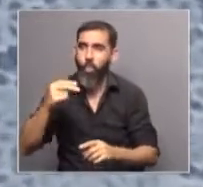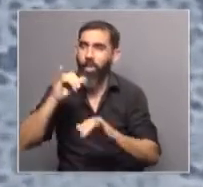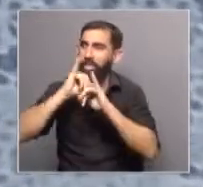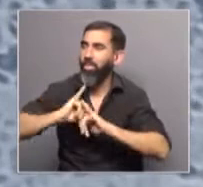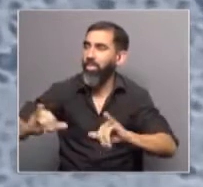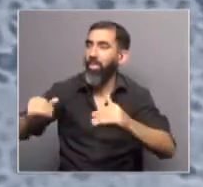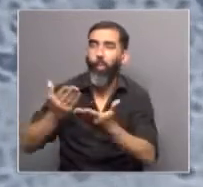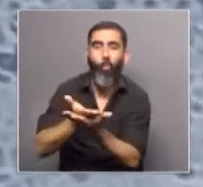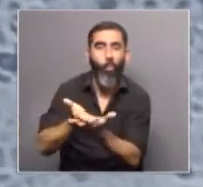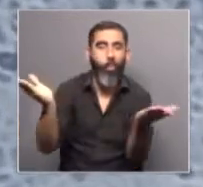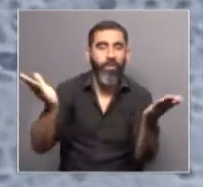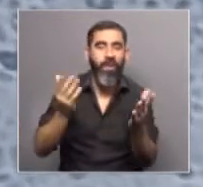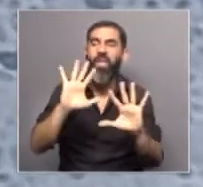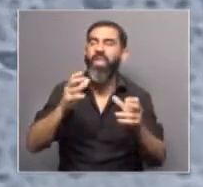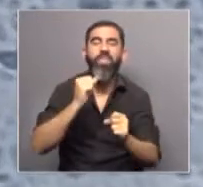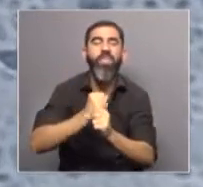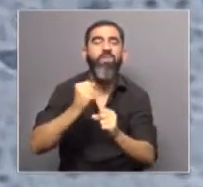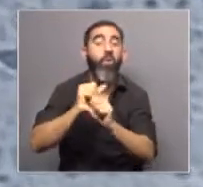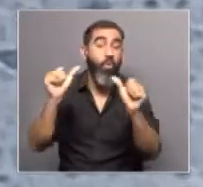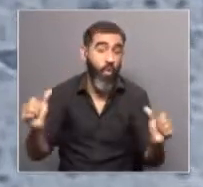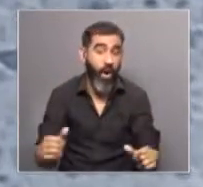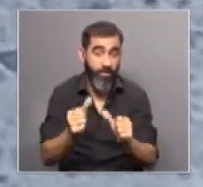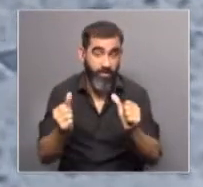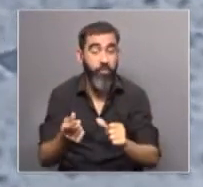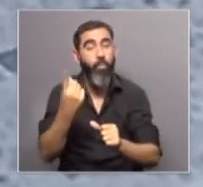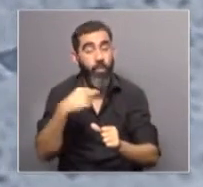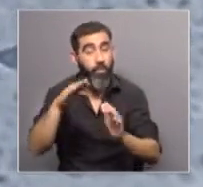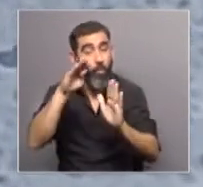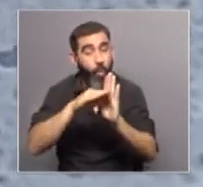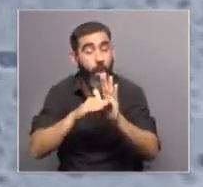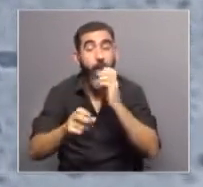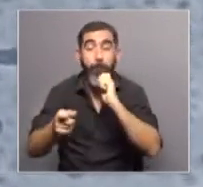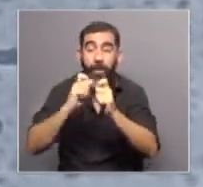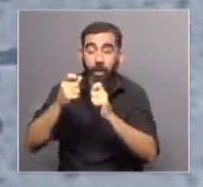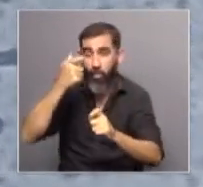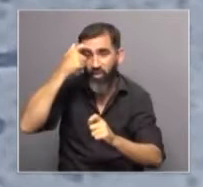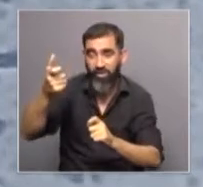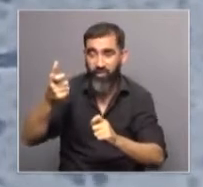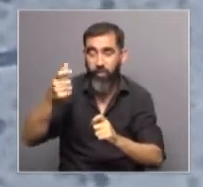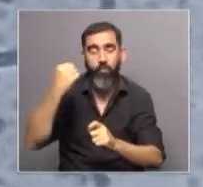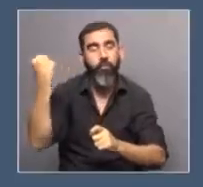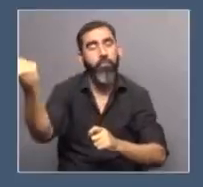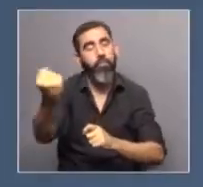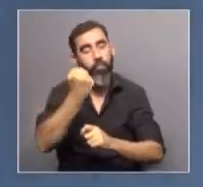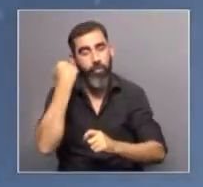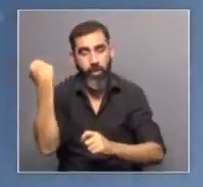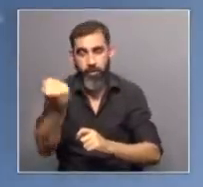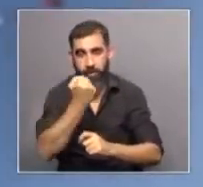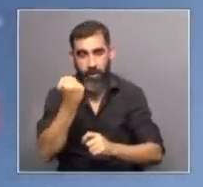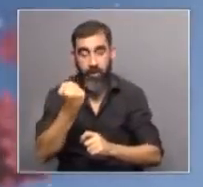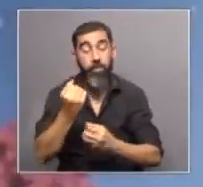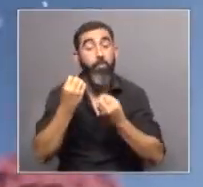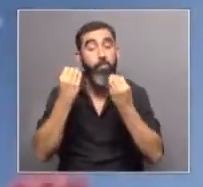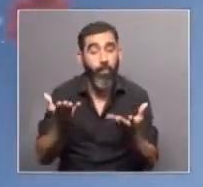mostrar lo que nosotros hacíamos. Por eso, en realidad, los programas de periodismo científico terminan siendo fundamentales, porque yo creo que